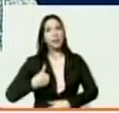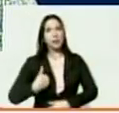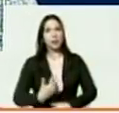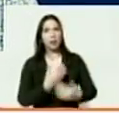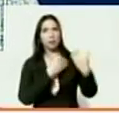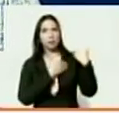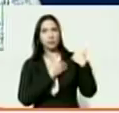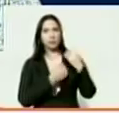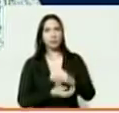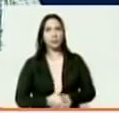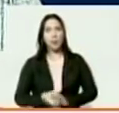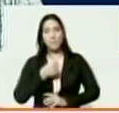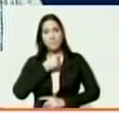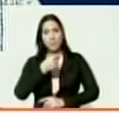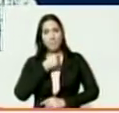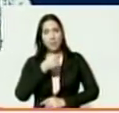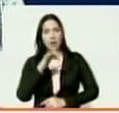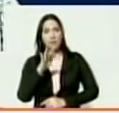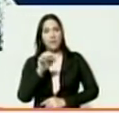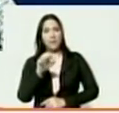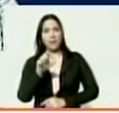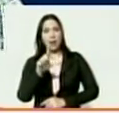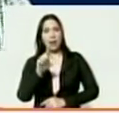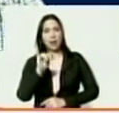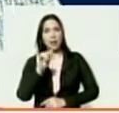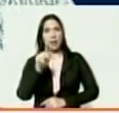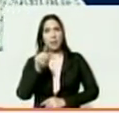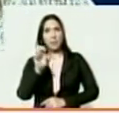del periodista Felipe Yapur.